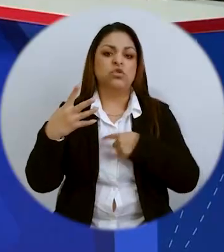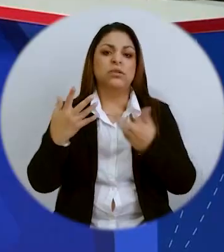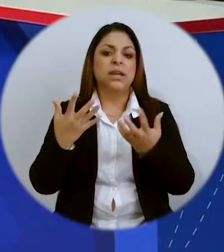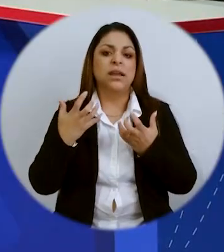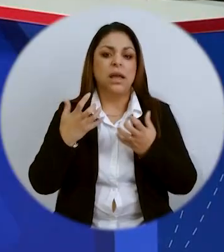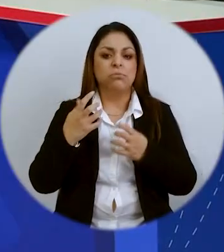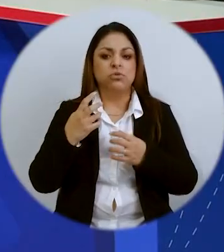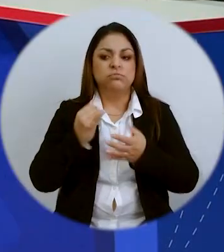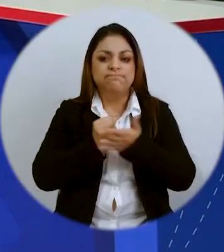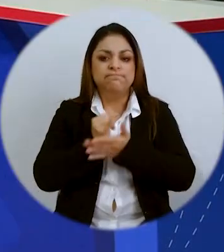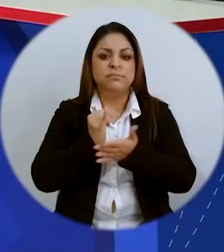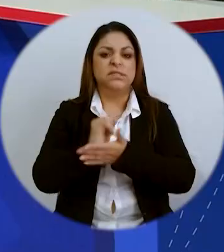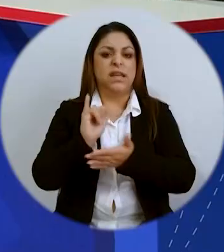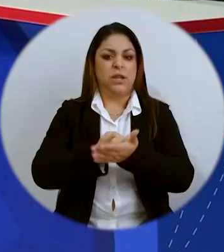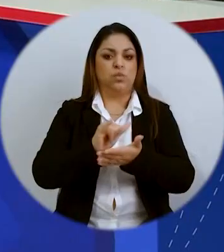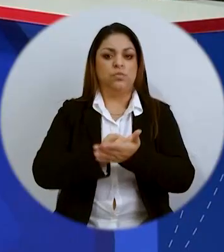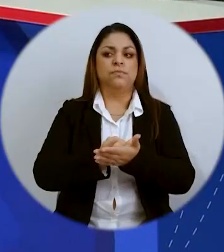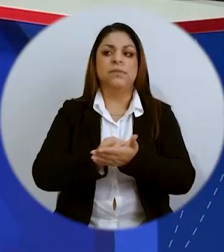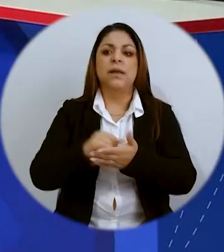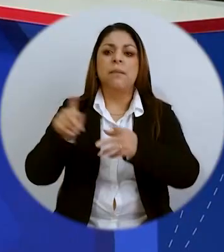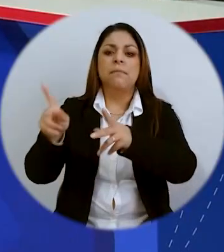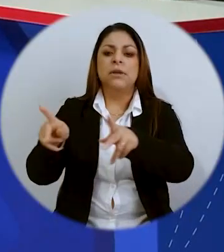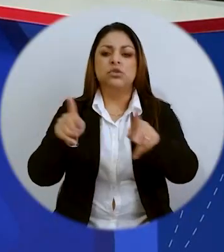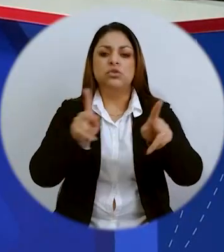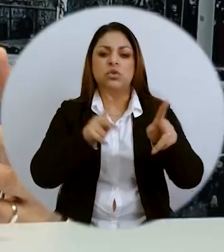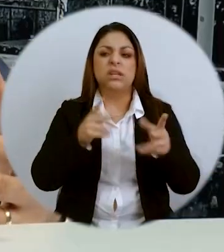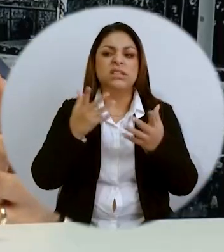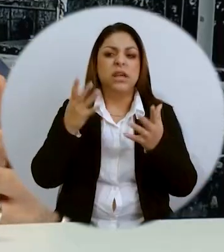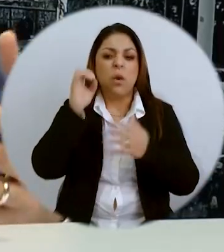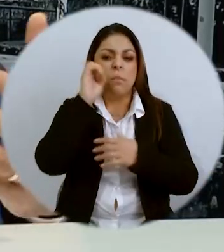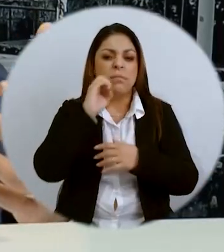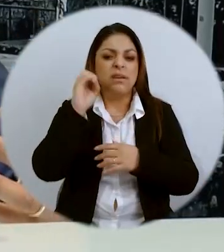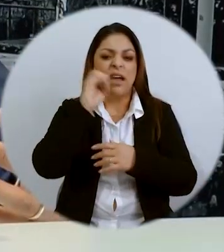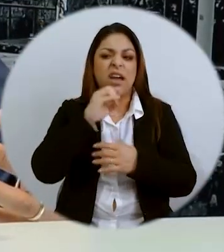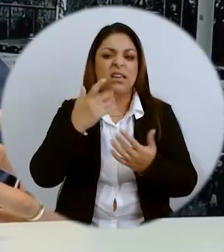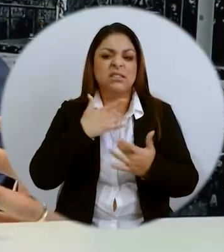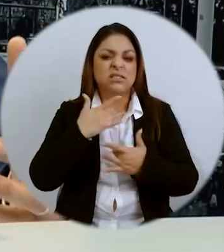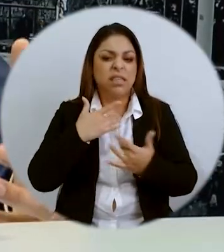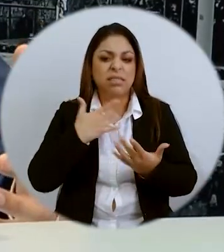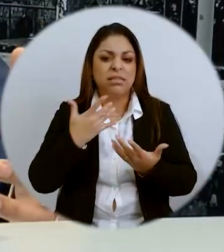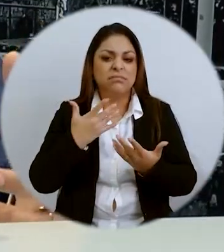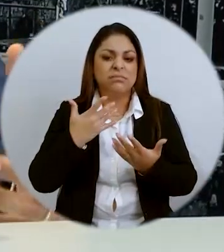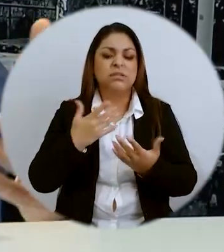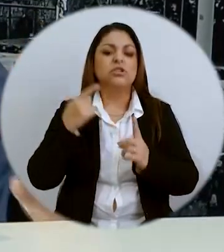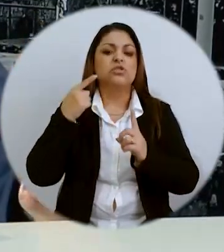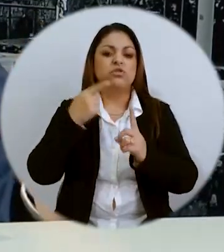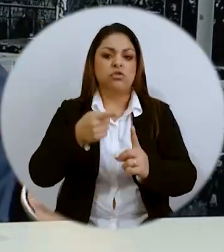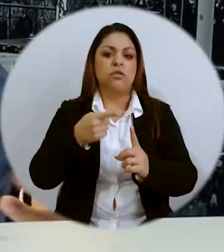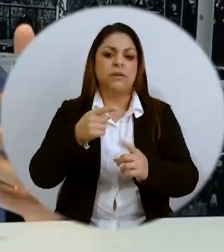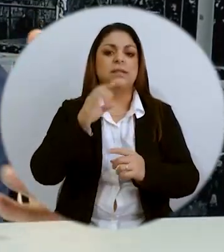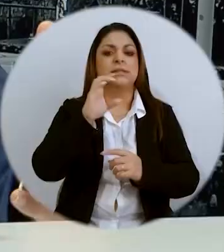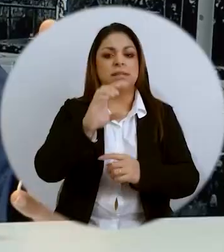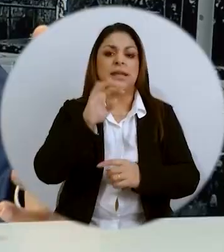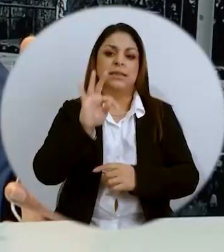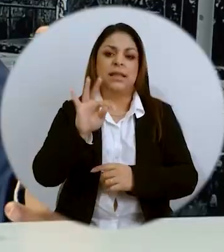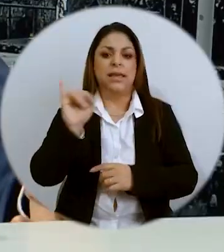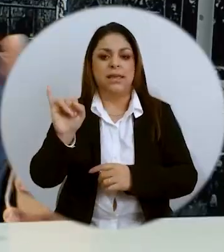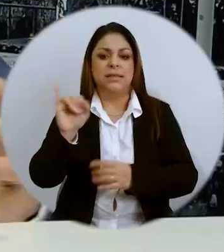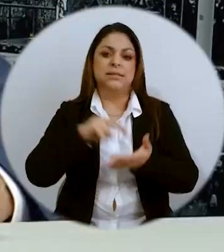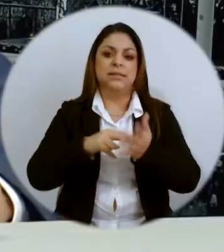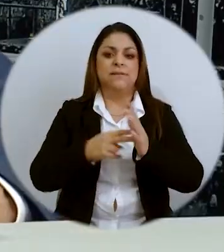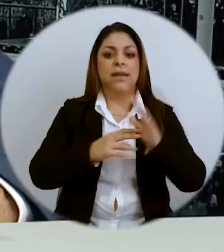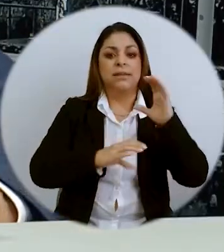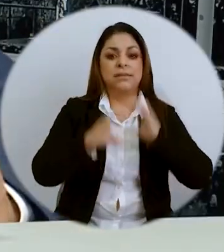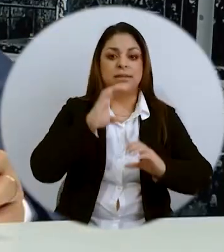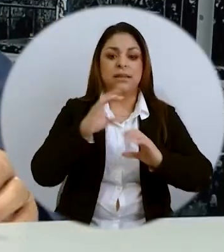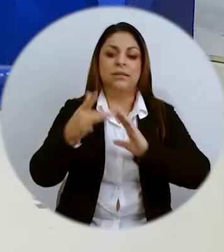ver es eso. ¿Qué opina, qué percibe la población sobre CTI, ciencia, tecnología